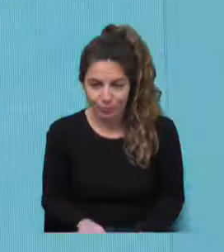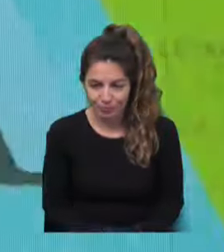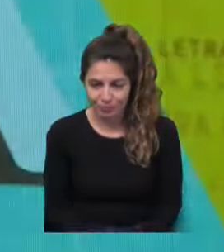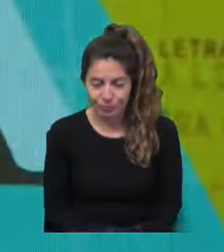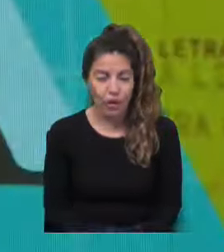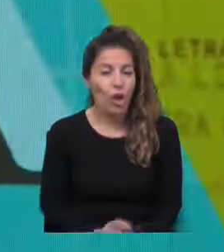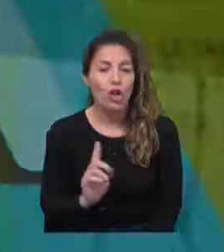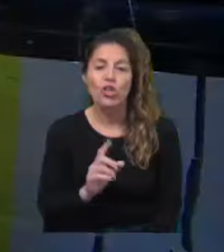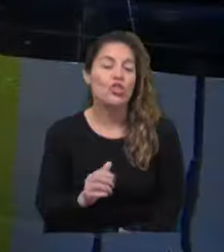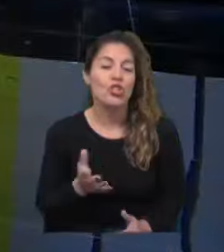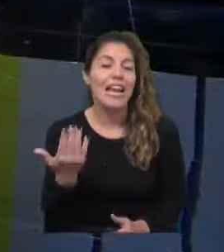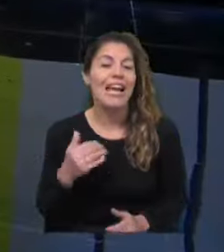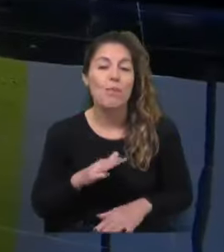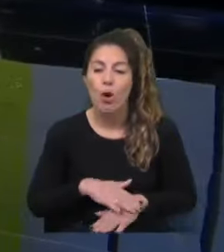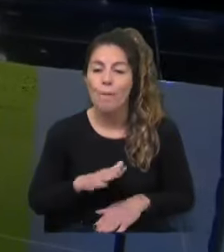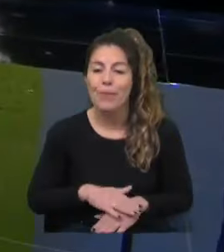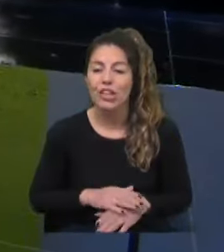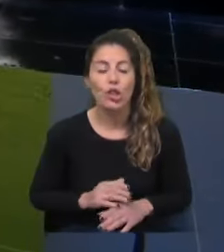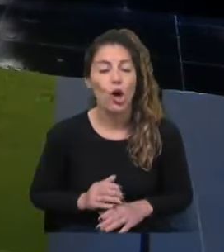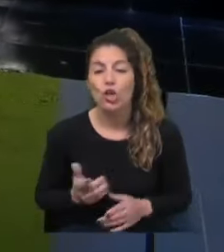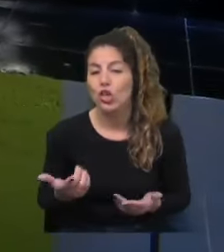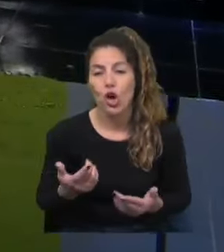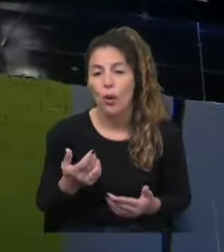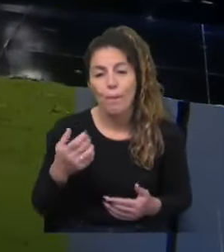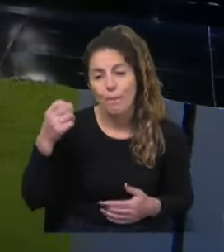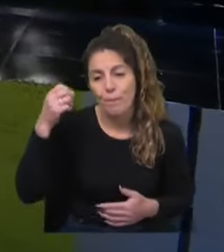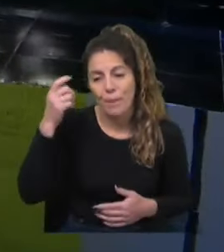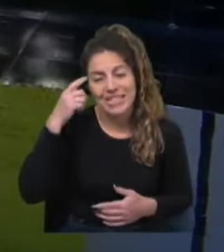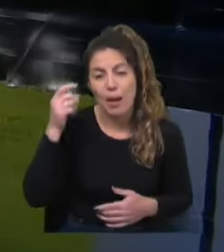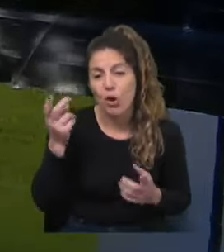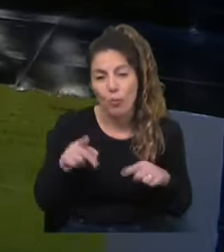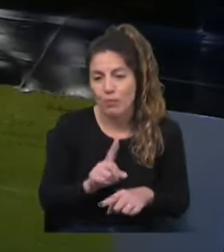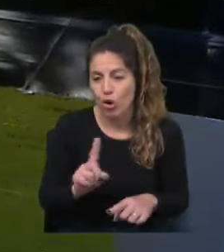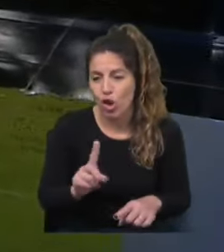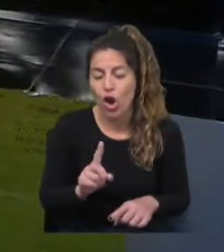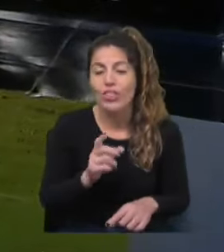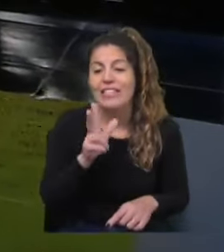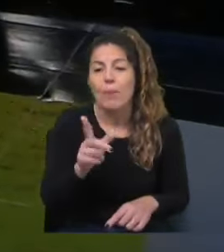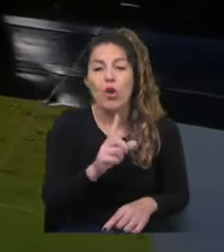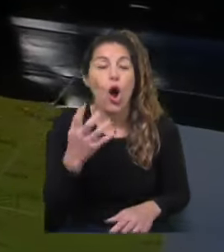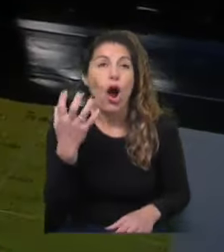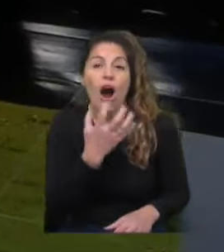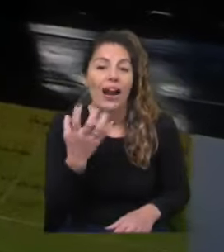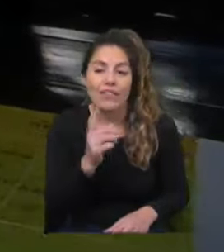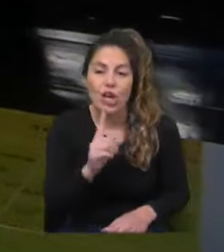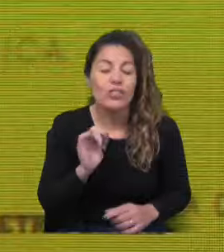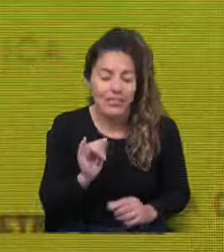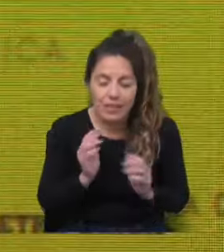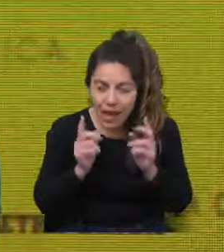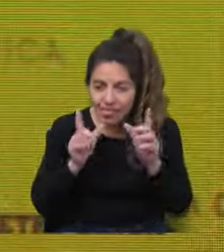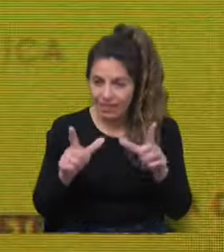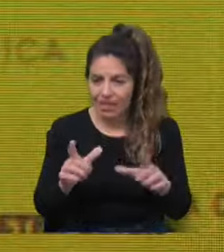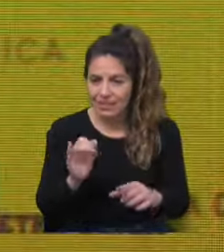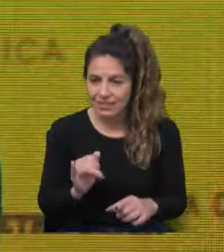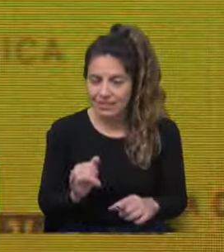no acompañábamos en aquel momento esa categorización. Decíamos, no, no es catastrófico, era así de atender,